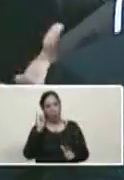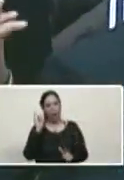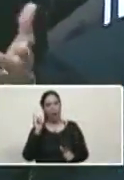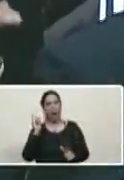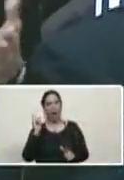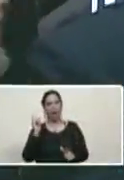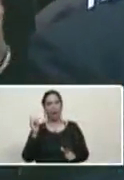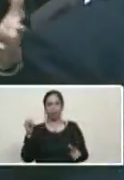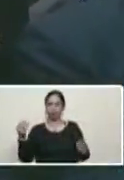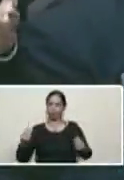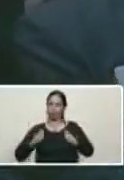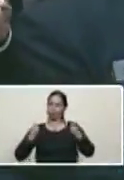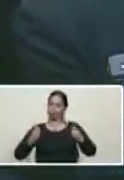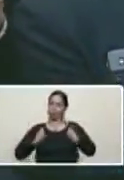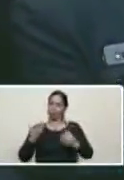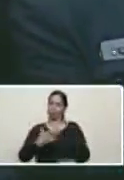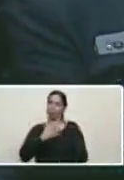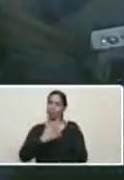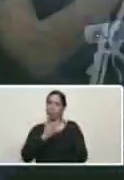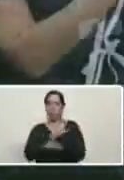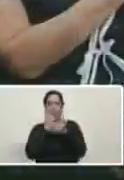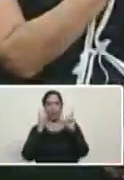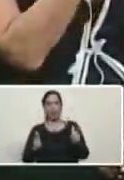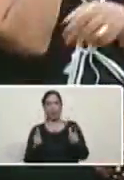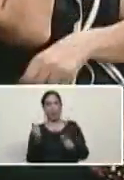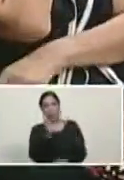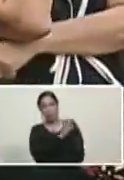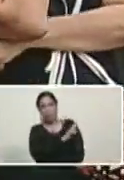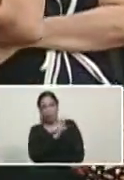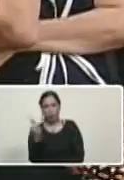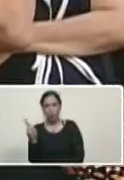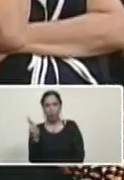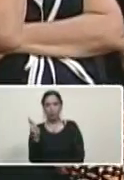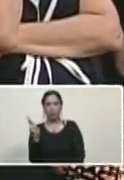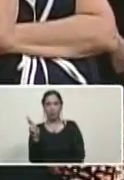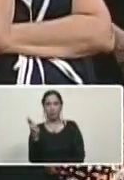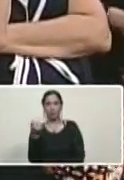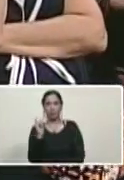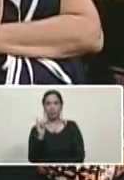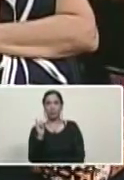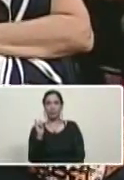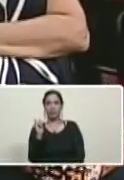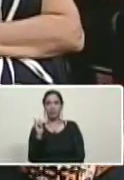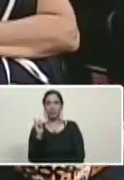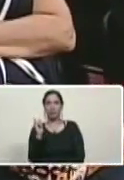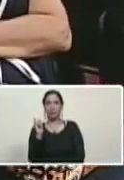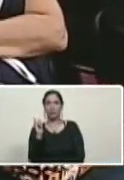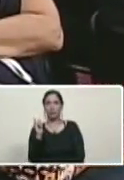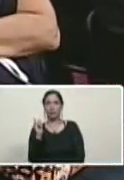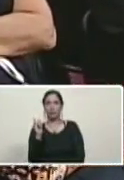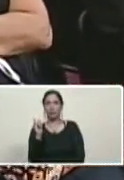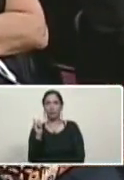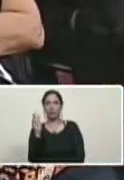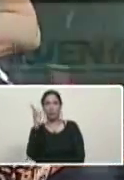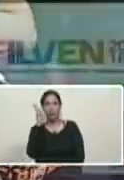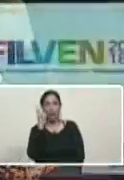vivamente libertario. Y una república, porque quien me acusa de dictador